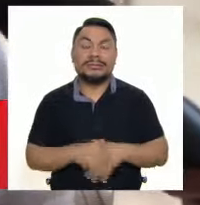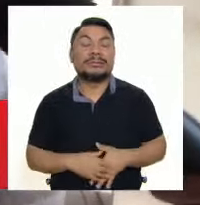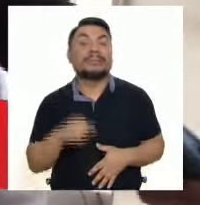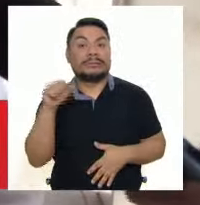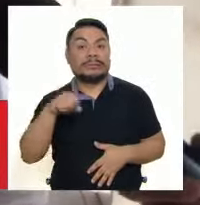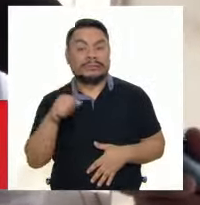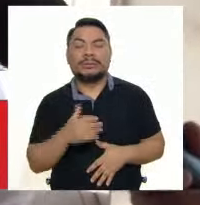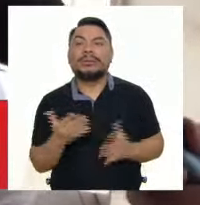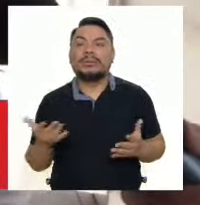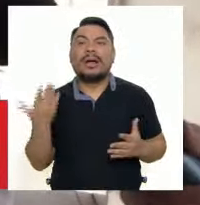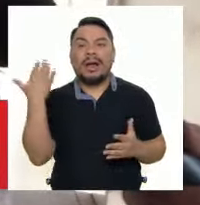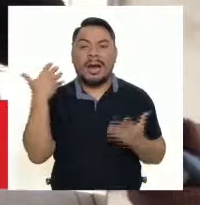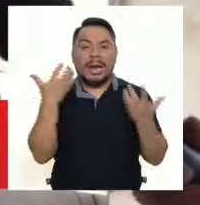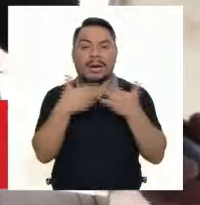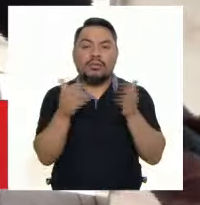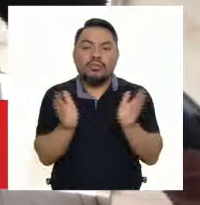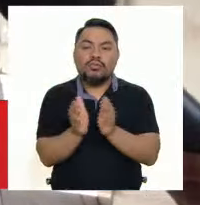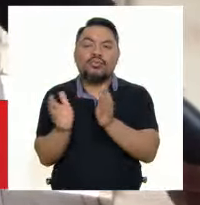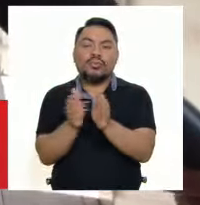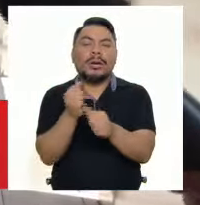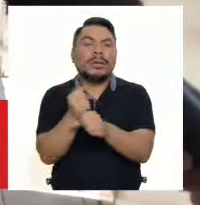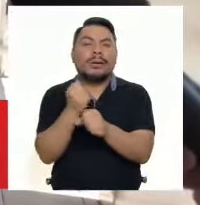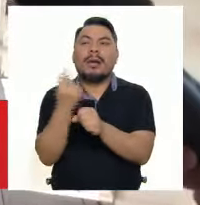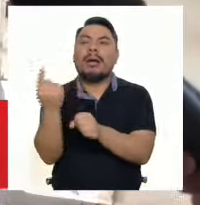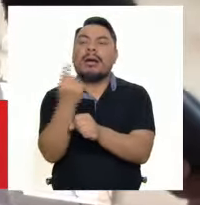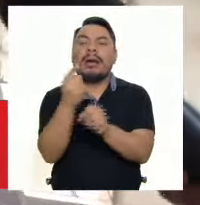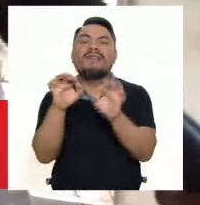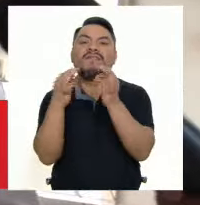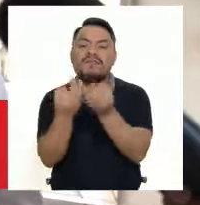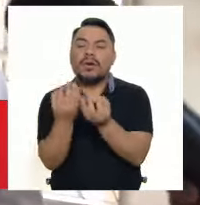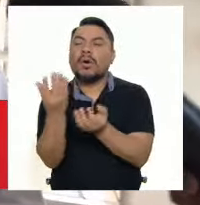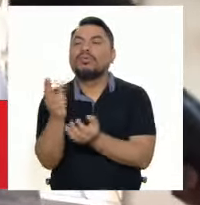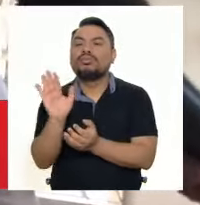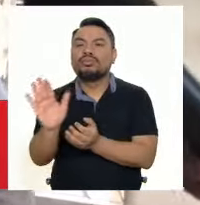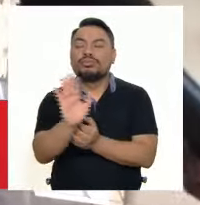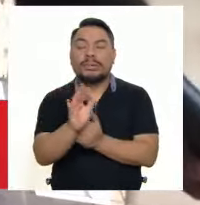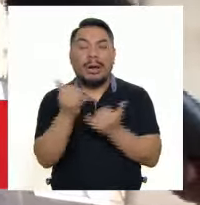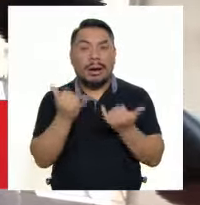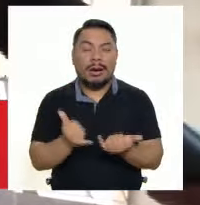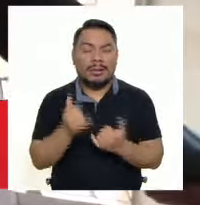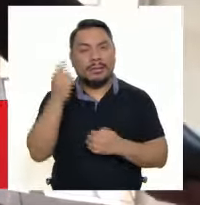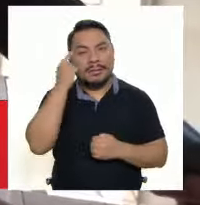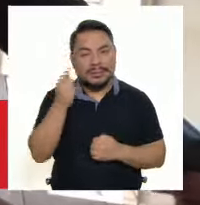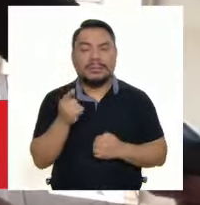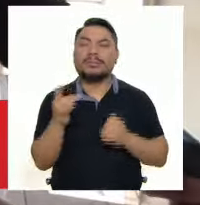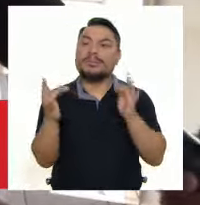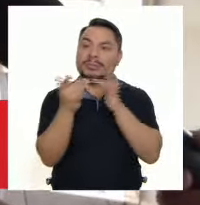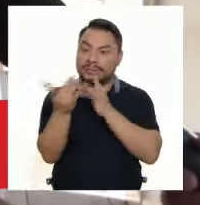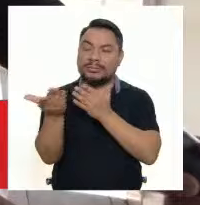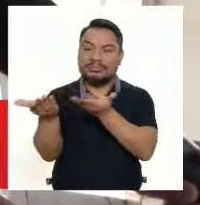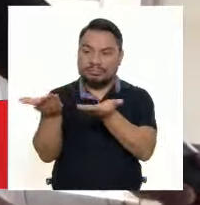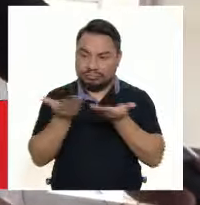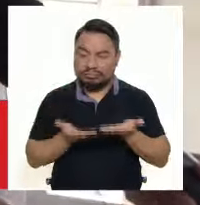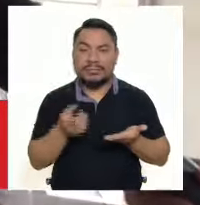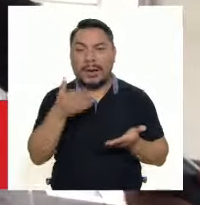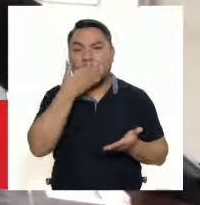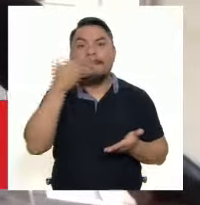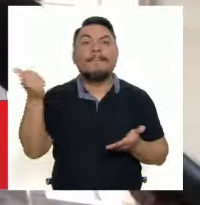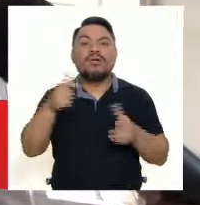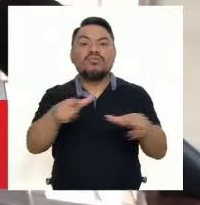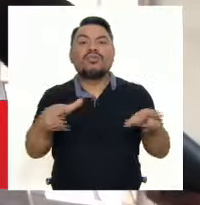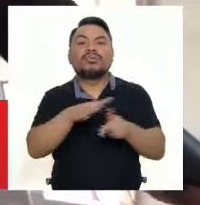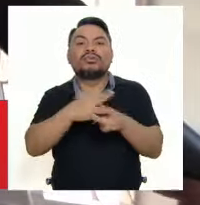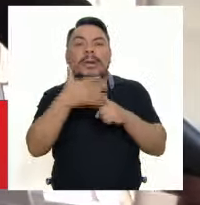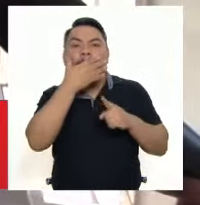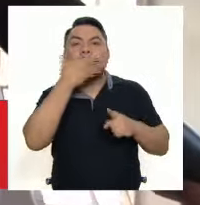teníamos pequeños negocios de emprendedores muy rústicos y ahora vamos a estar en condiciones de ofrecerles mejores